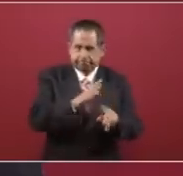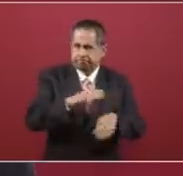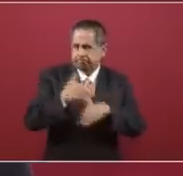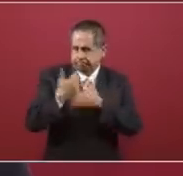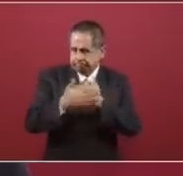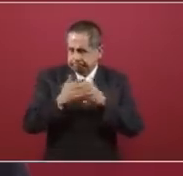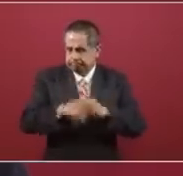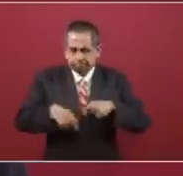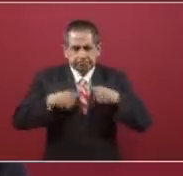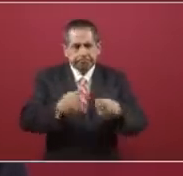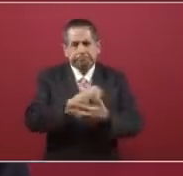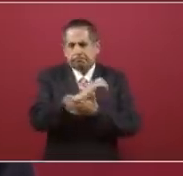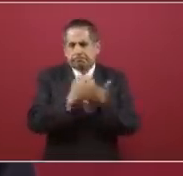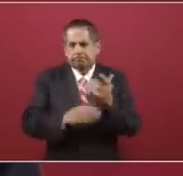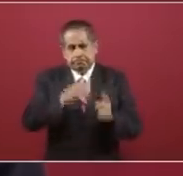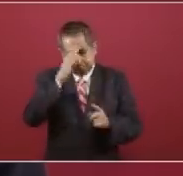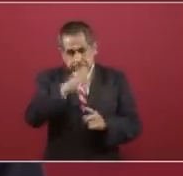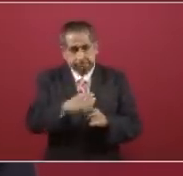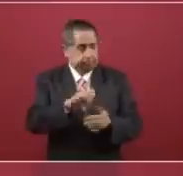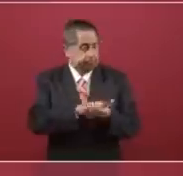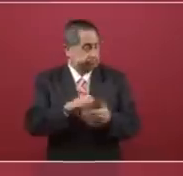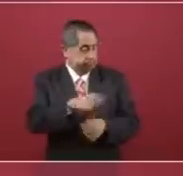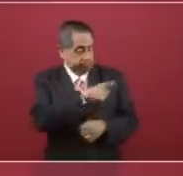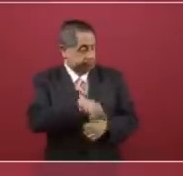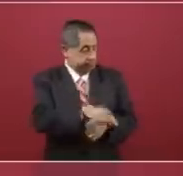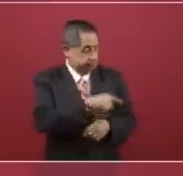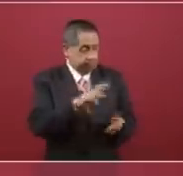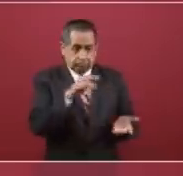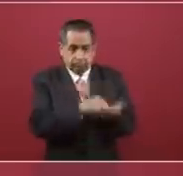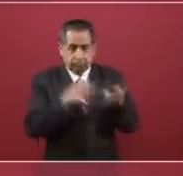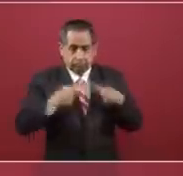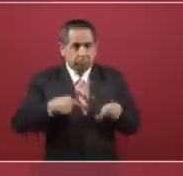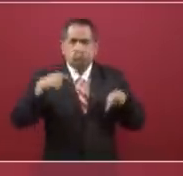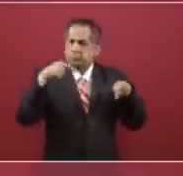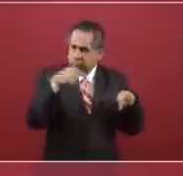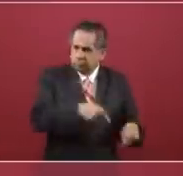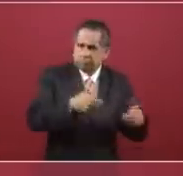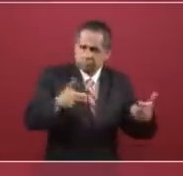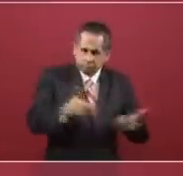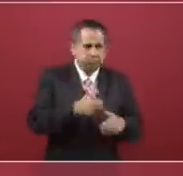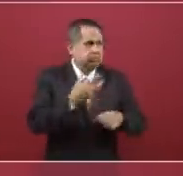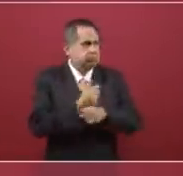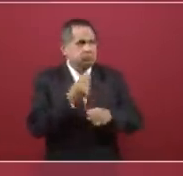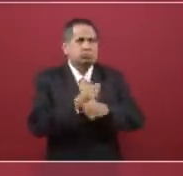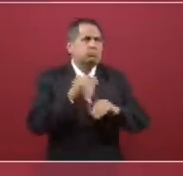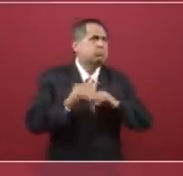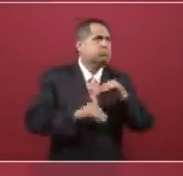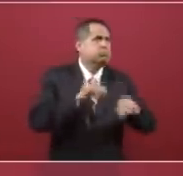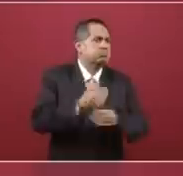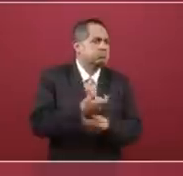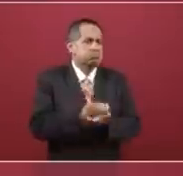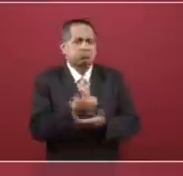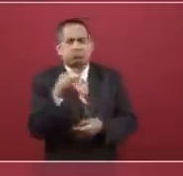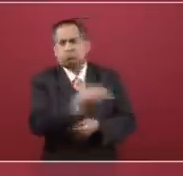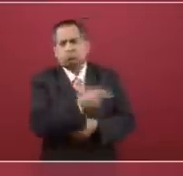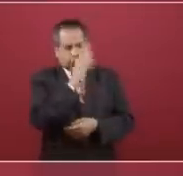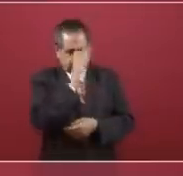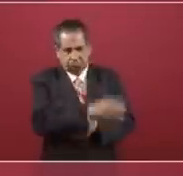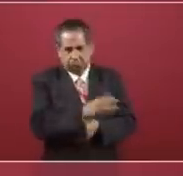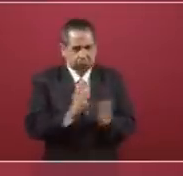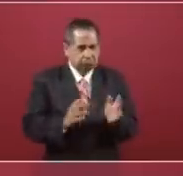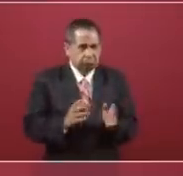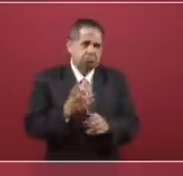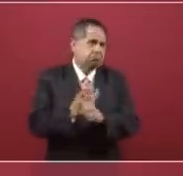Que esos 3000 trabajadores sean los encargados del mantenimiento, de la reparación